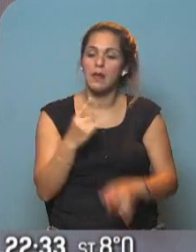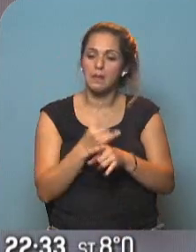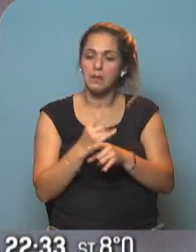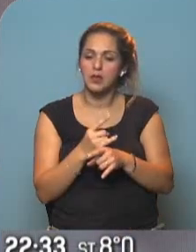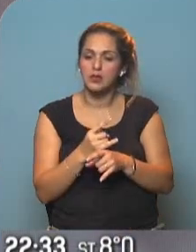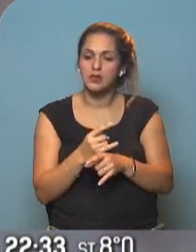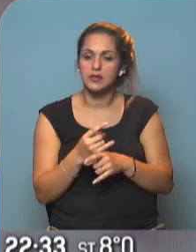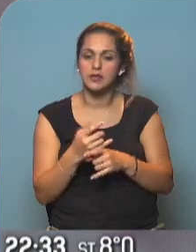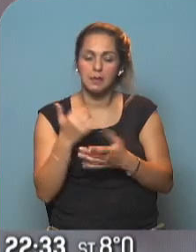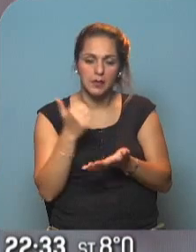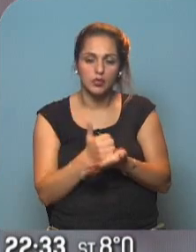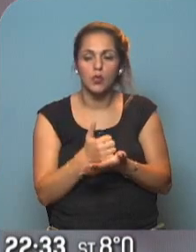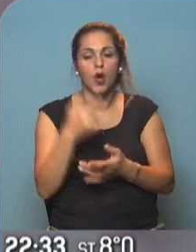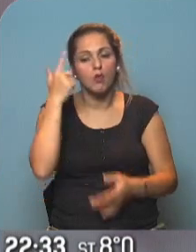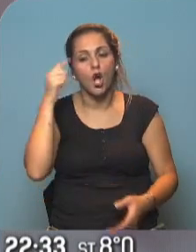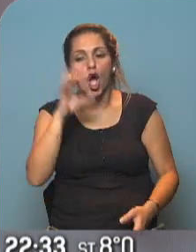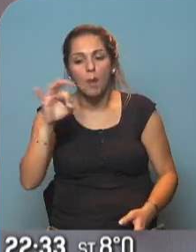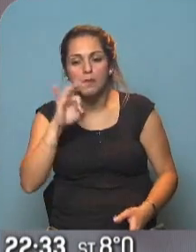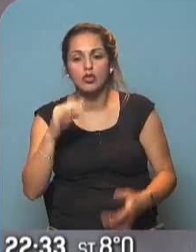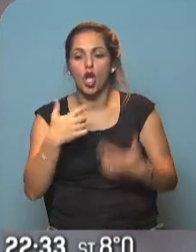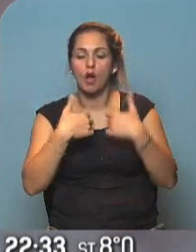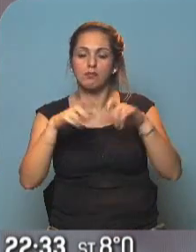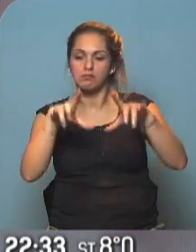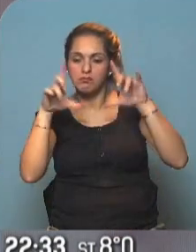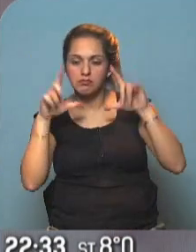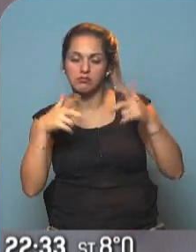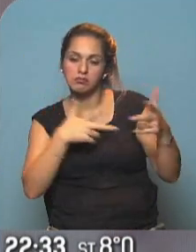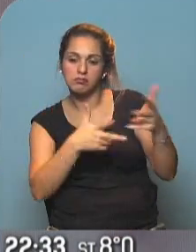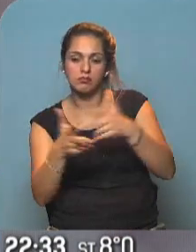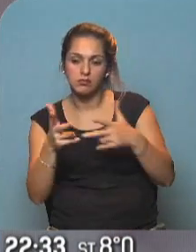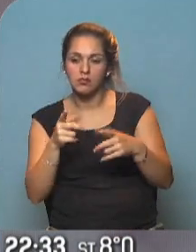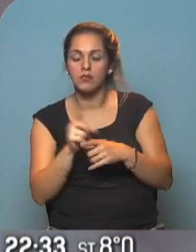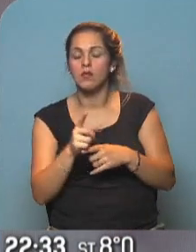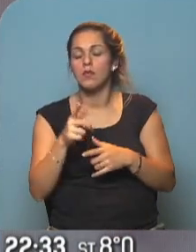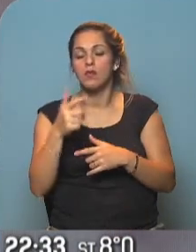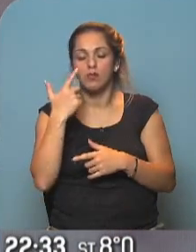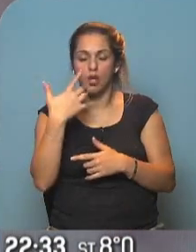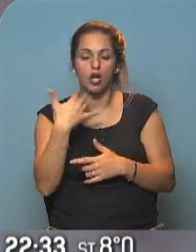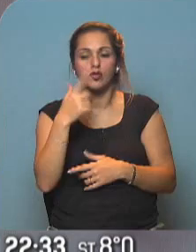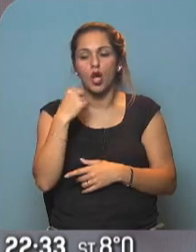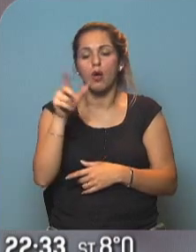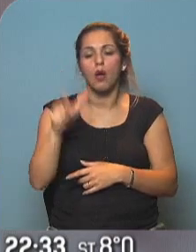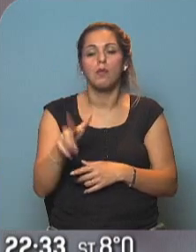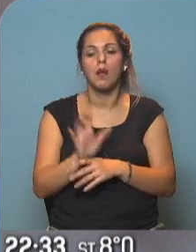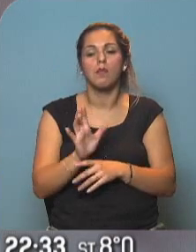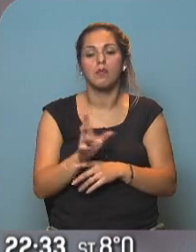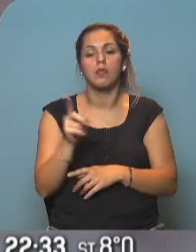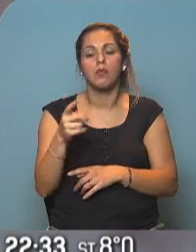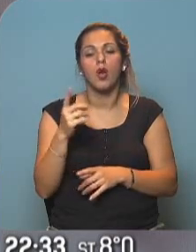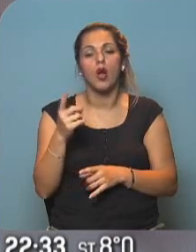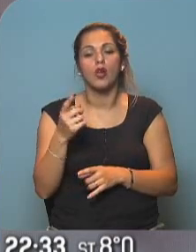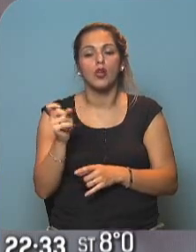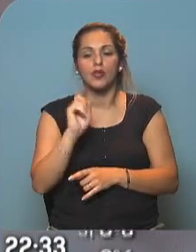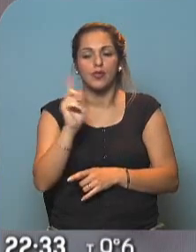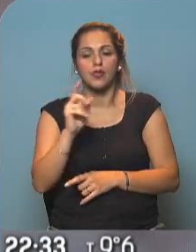presencia en los medios a través de sus opiniones, y sus opiniones generalmente fueron muy anti-euro. Es conocido, inclusive tiene el mote del profesor